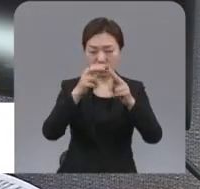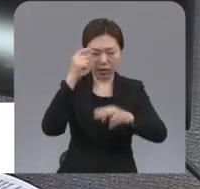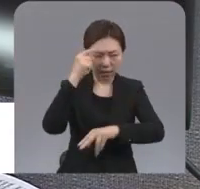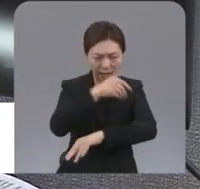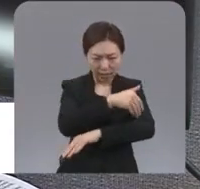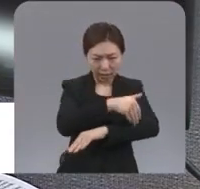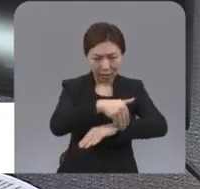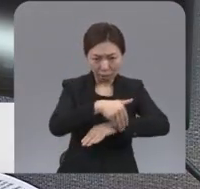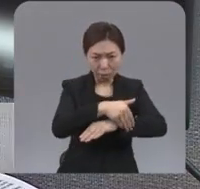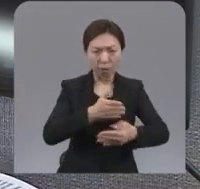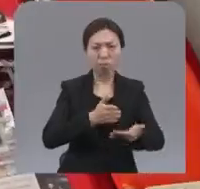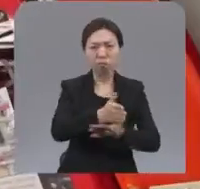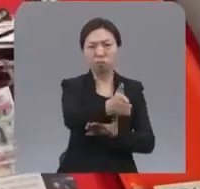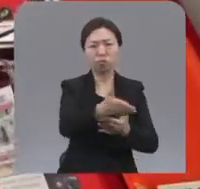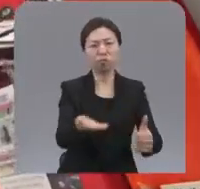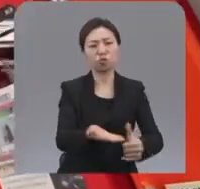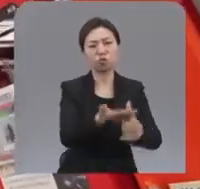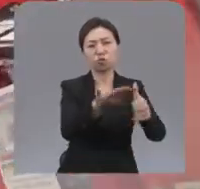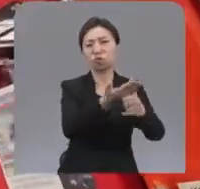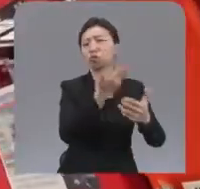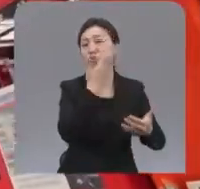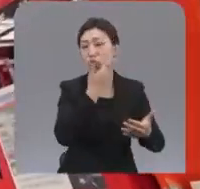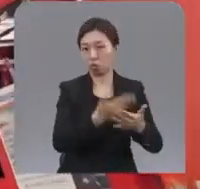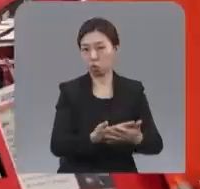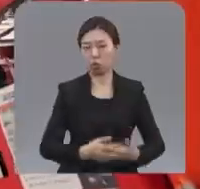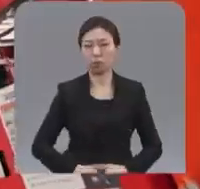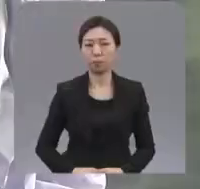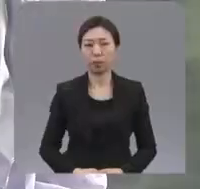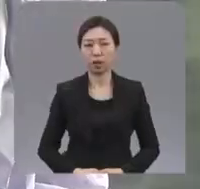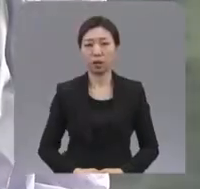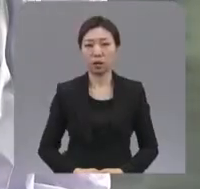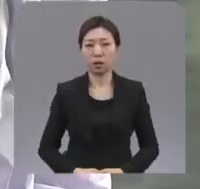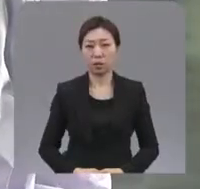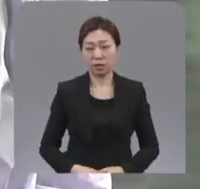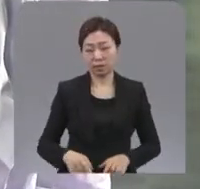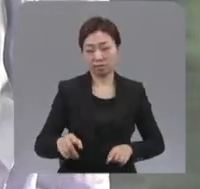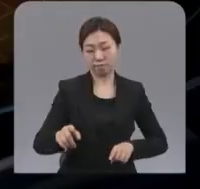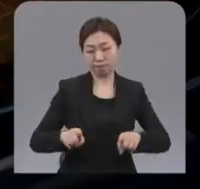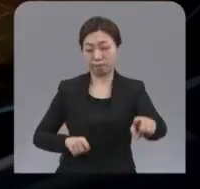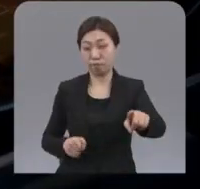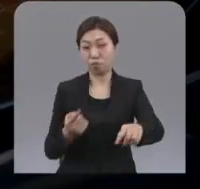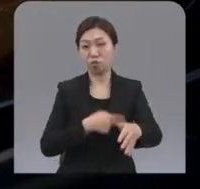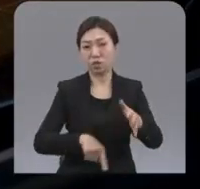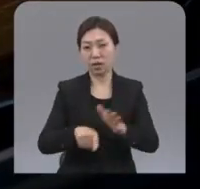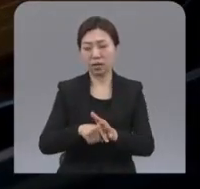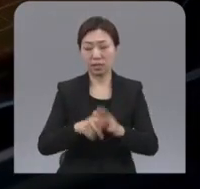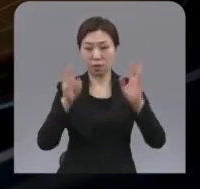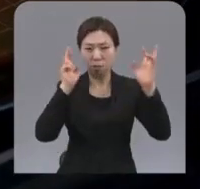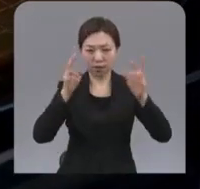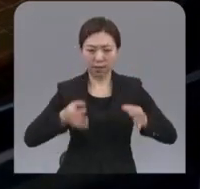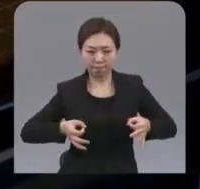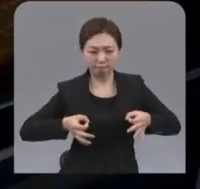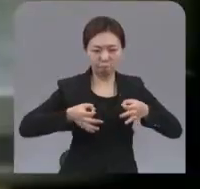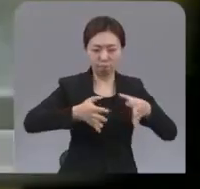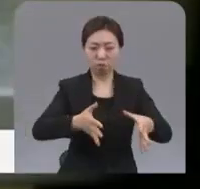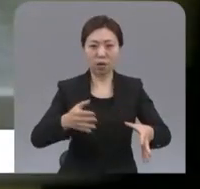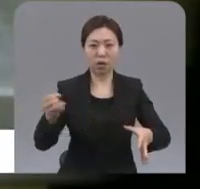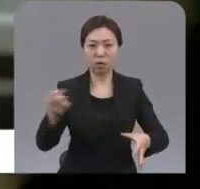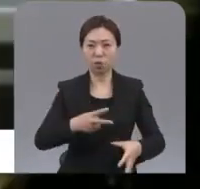liderazgo además de afirmar que a la hora de gestionar la incertidumbre geopolítica será indispensable la ayuda del